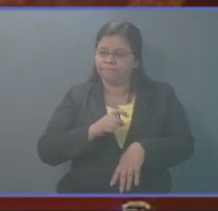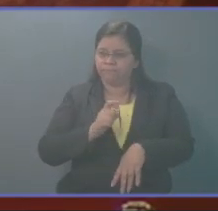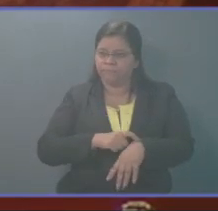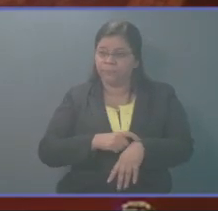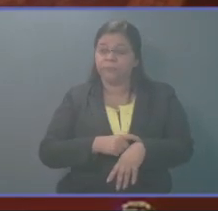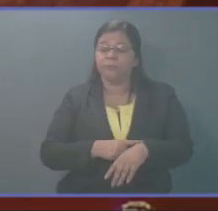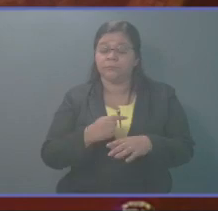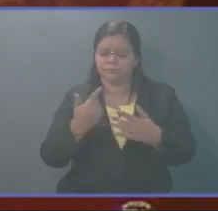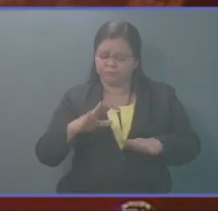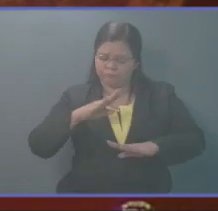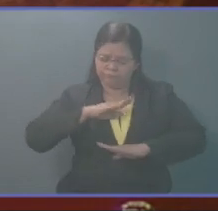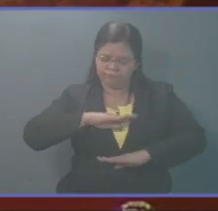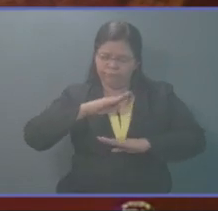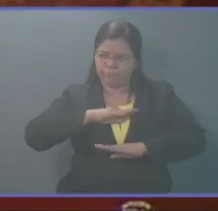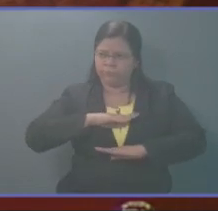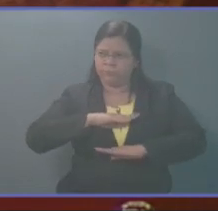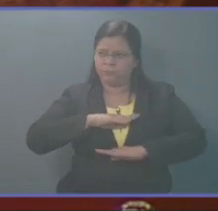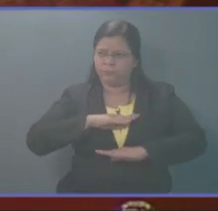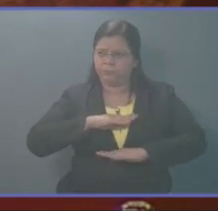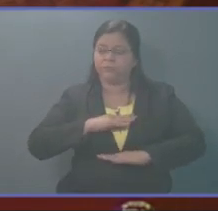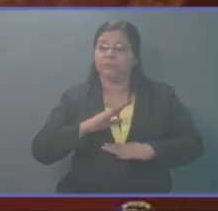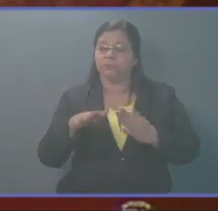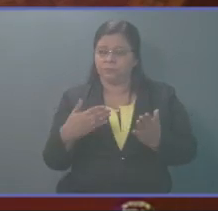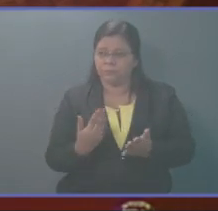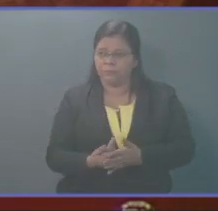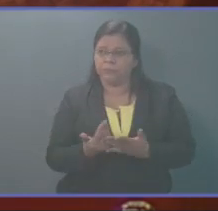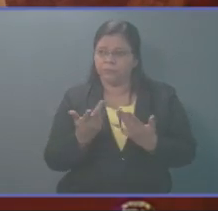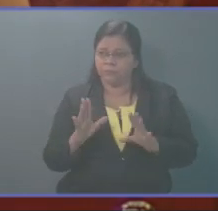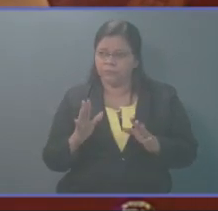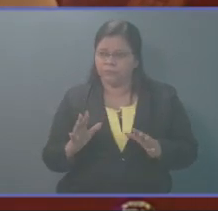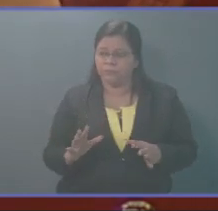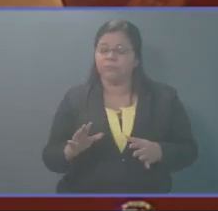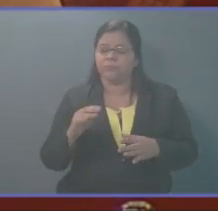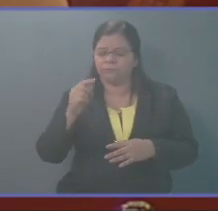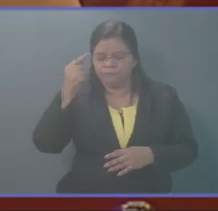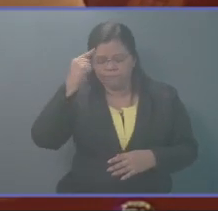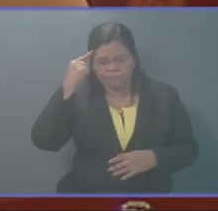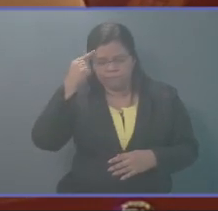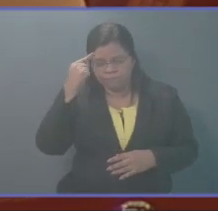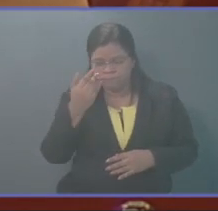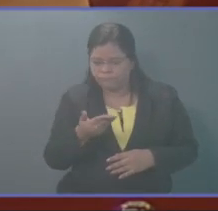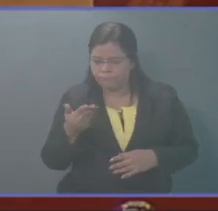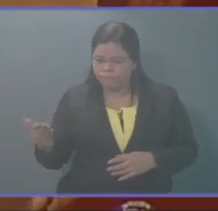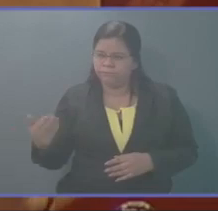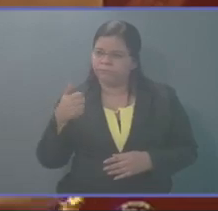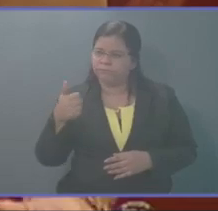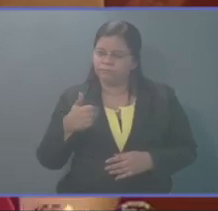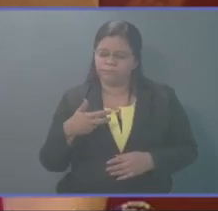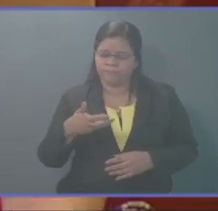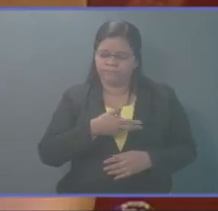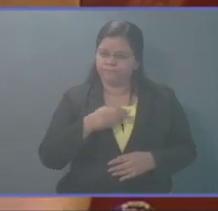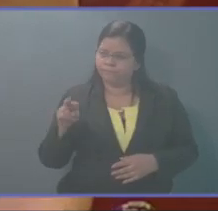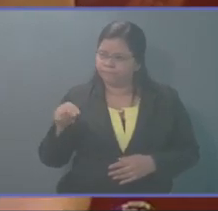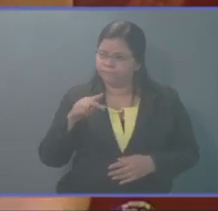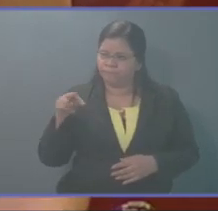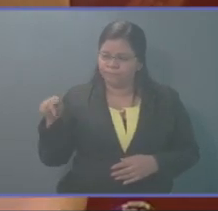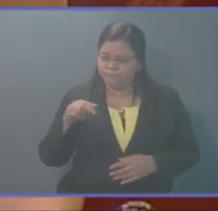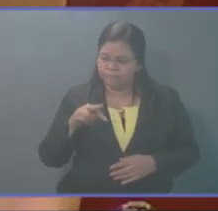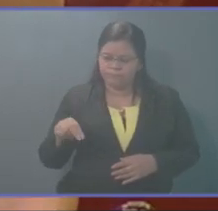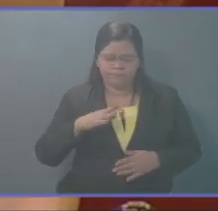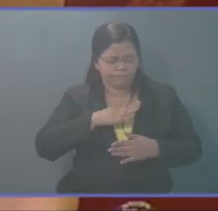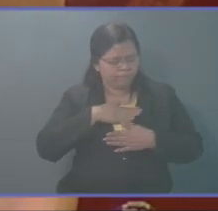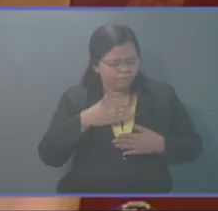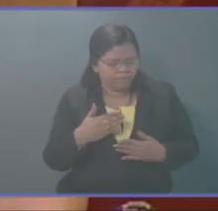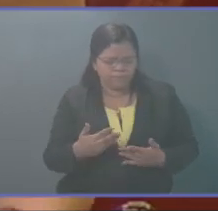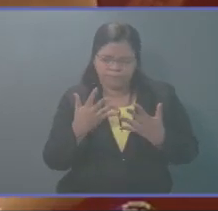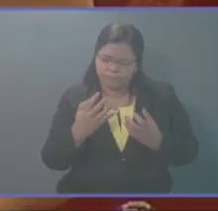mucha satisfacción, porque es satisfactorio siempre poder expresar cosas buenas de nuestros amigos que vienen con toda la intención